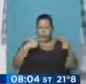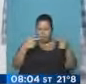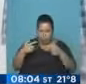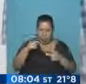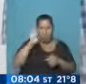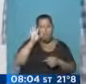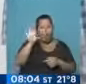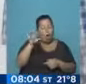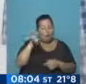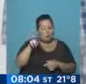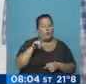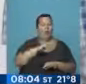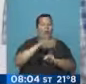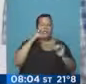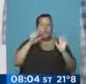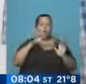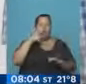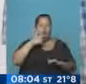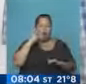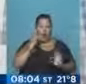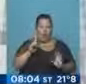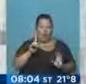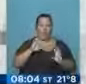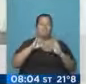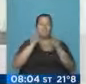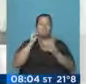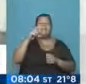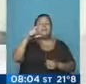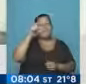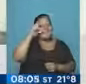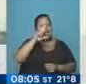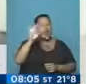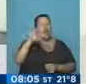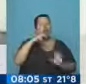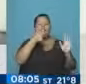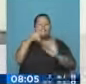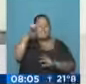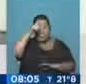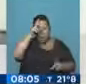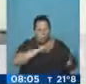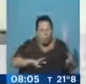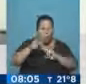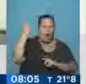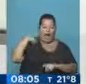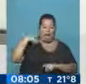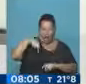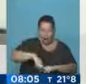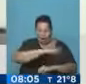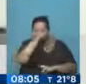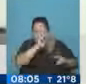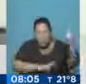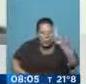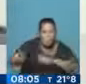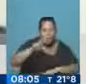la provincia. Fue declarada en alerta rojo. El operativo se llama Cerrojo. Son 600 efectivos que buscaban entre ayer y esta madrugada por